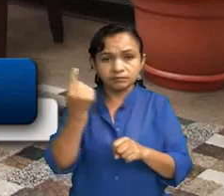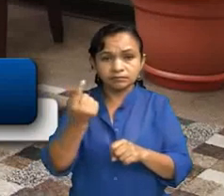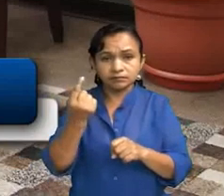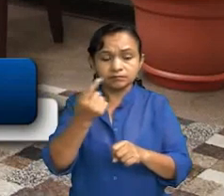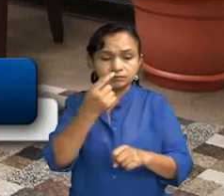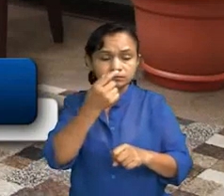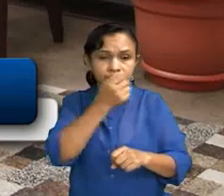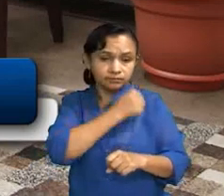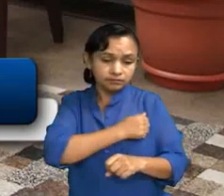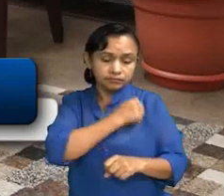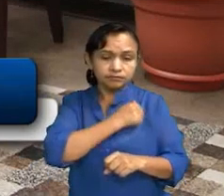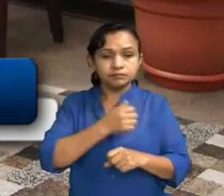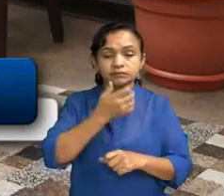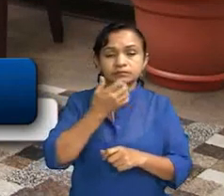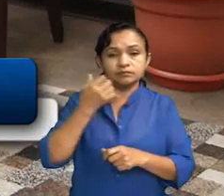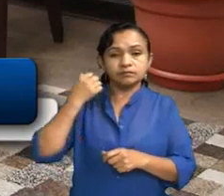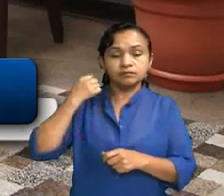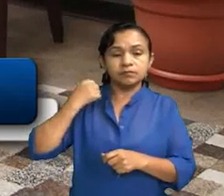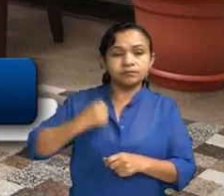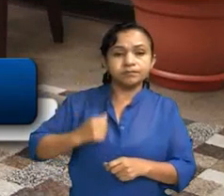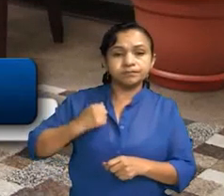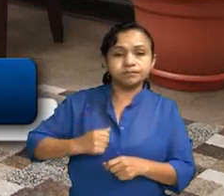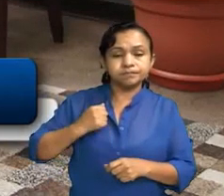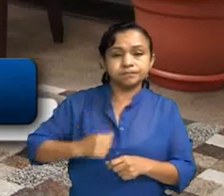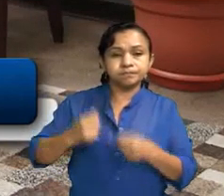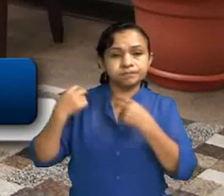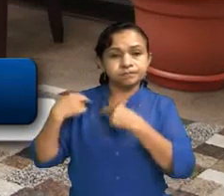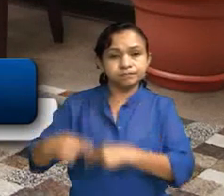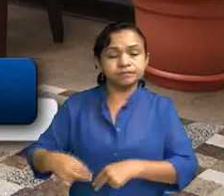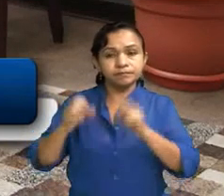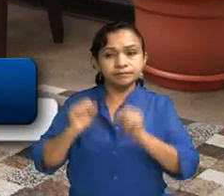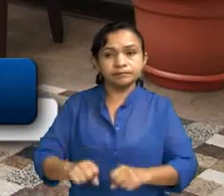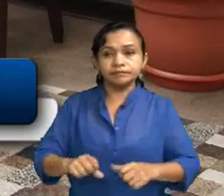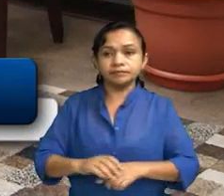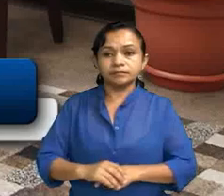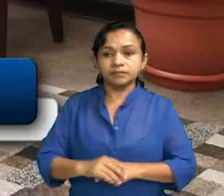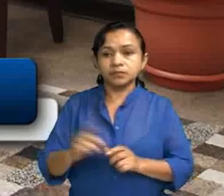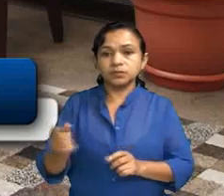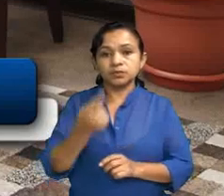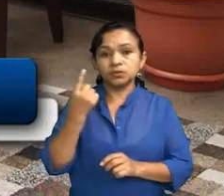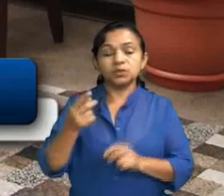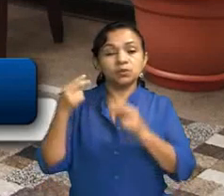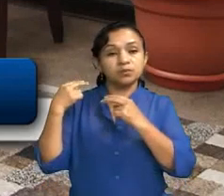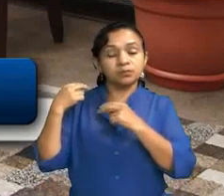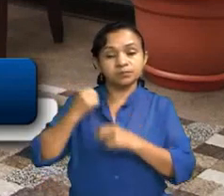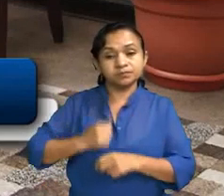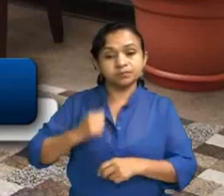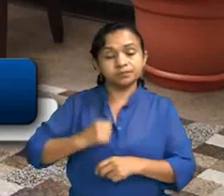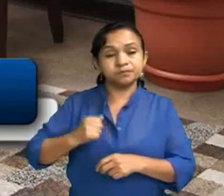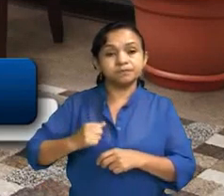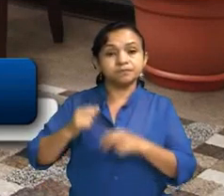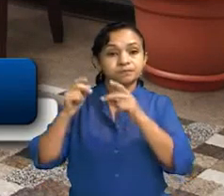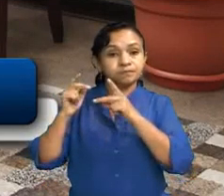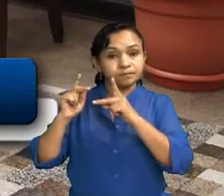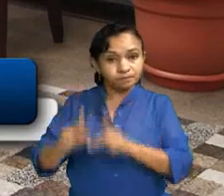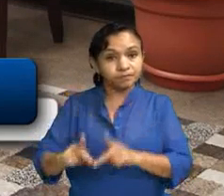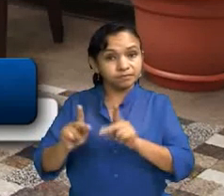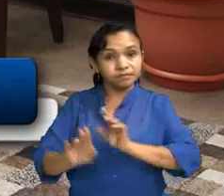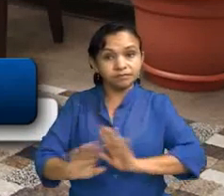heces de los humanos pueden causar la polio. Solo las heces de los humanos, y cuando